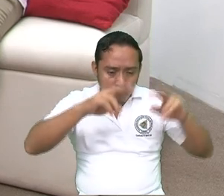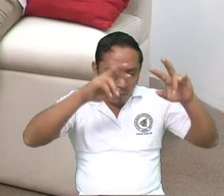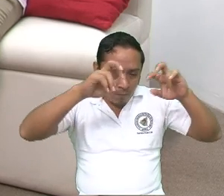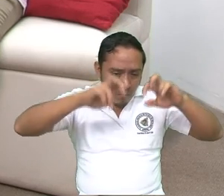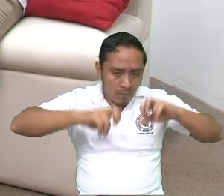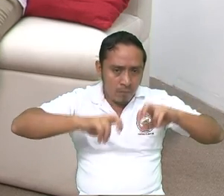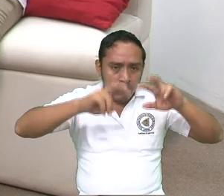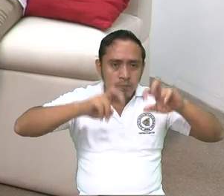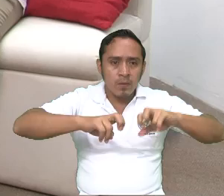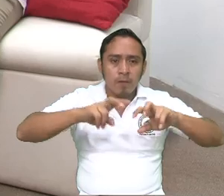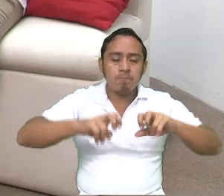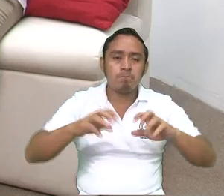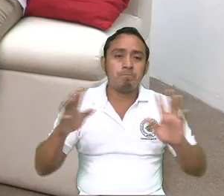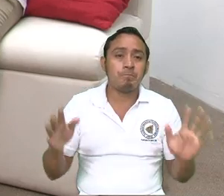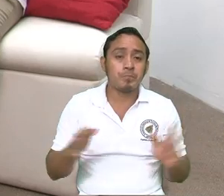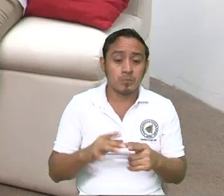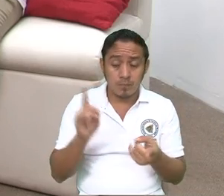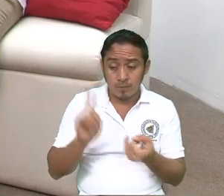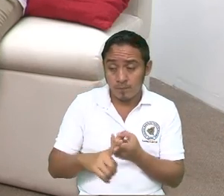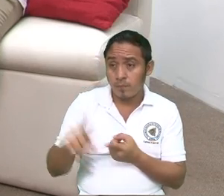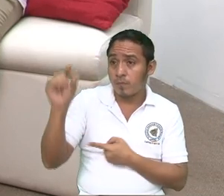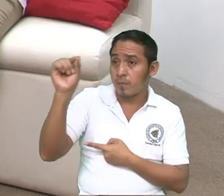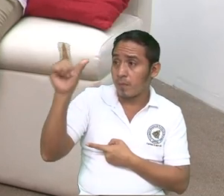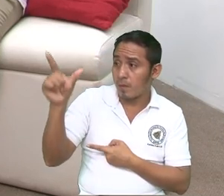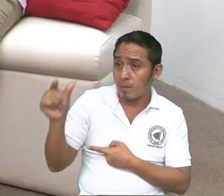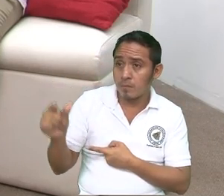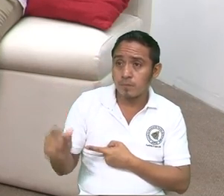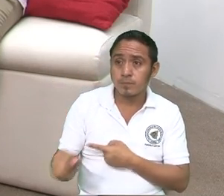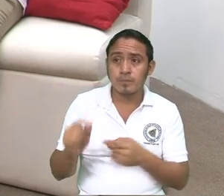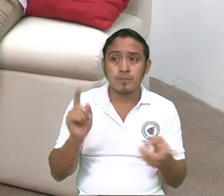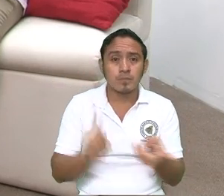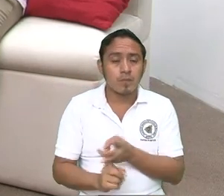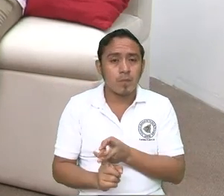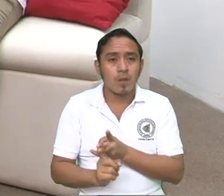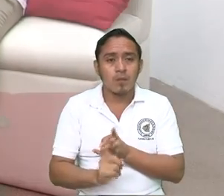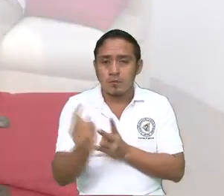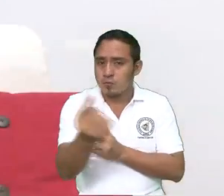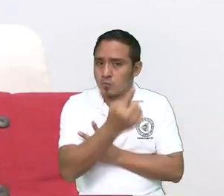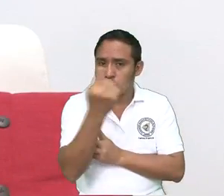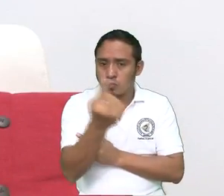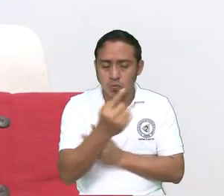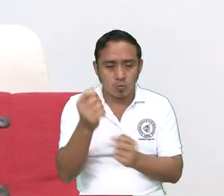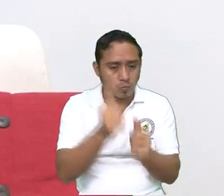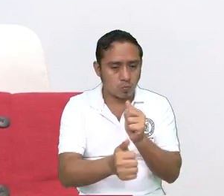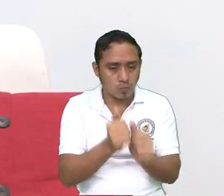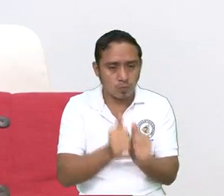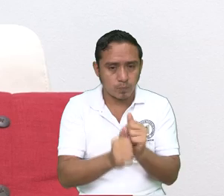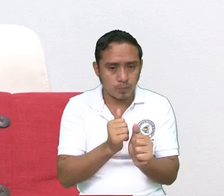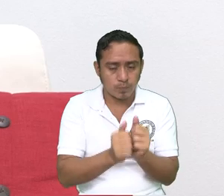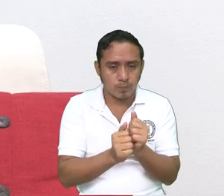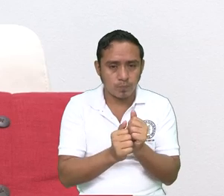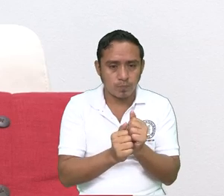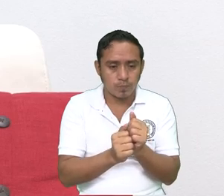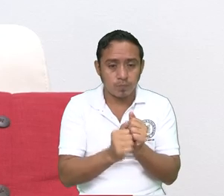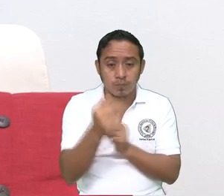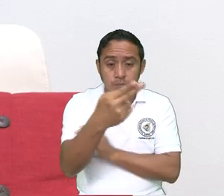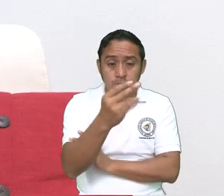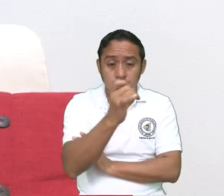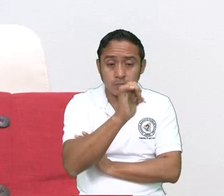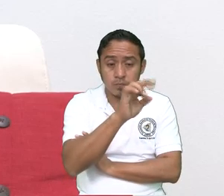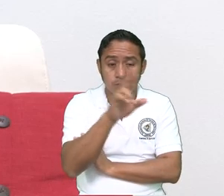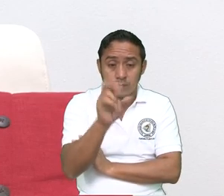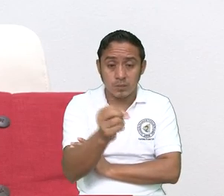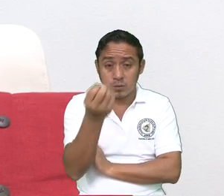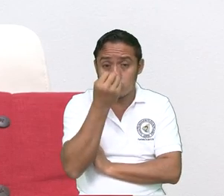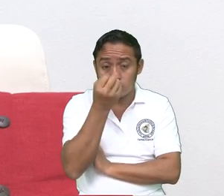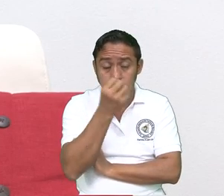ya si es la médula ósea la que está alterada si es solamente un déficit de hierro en la